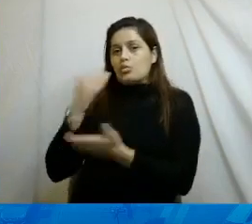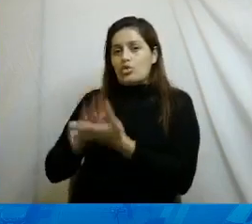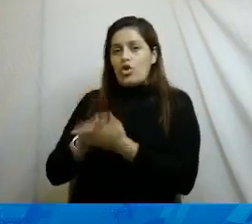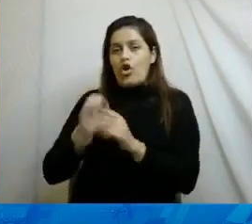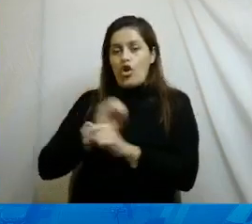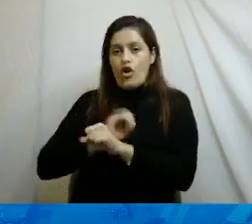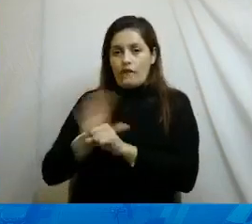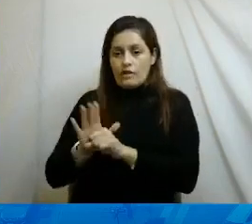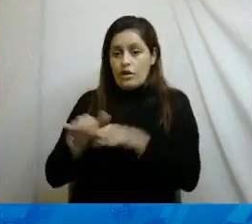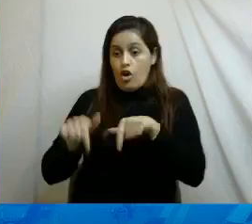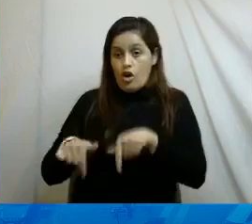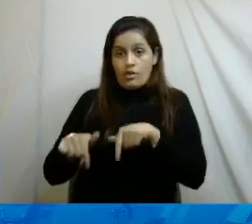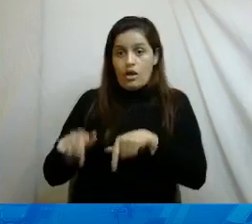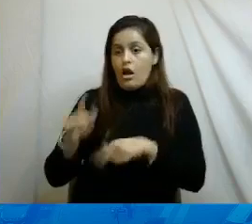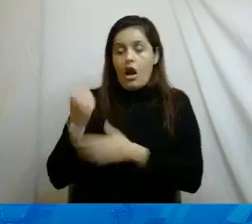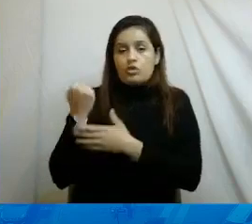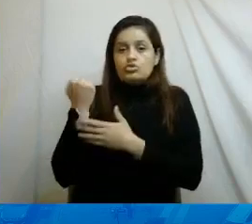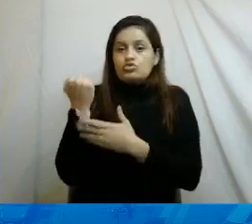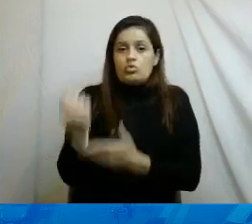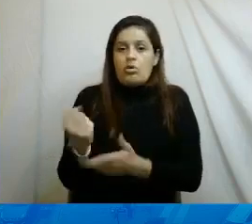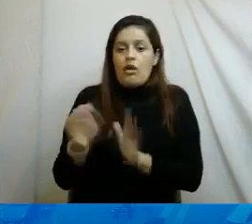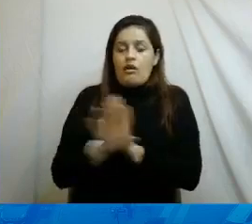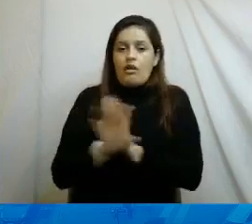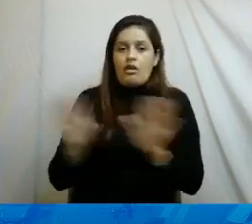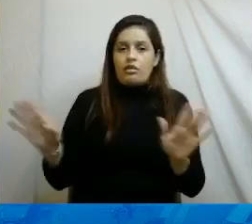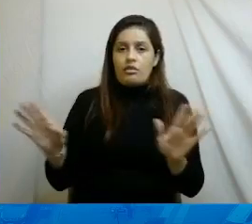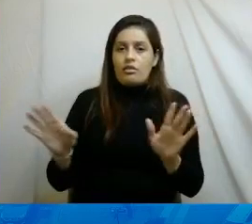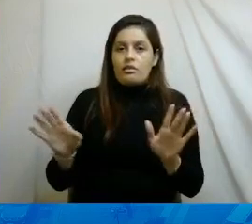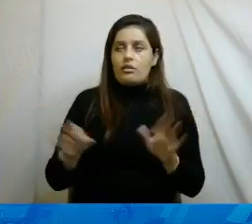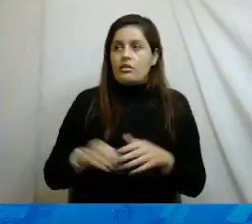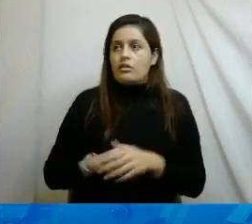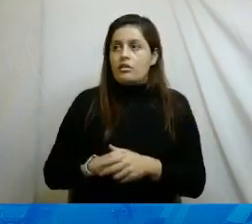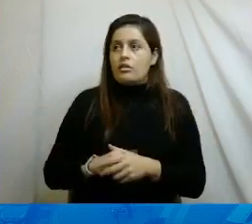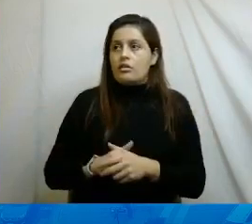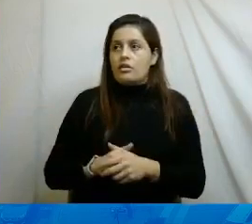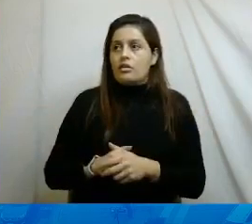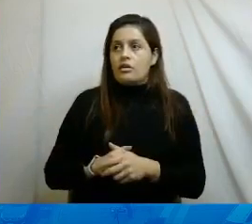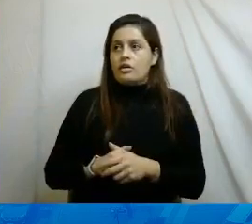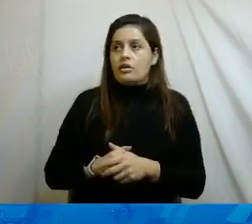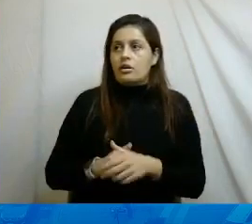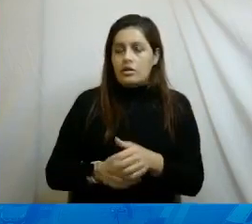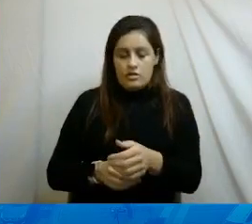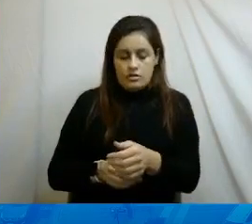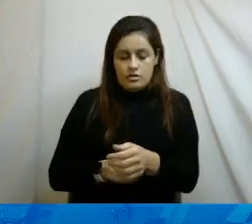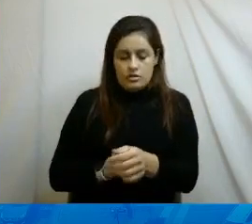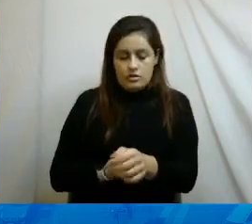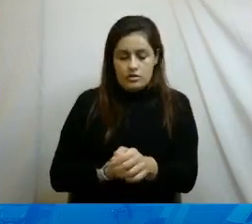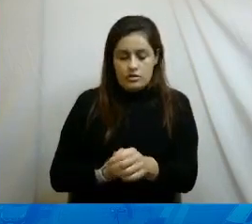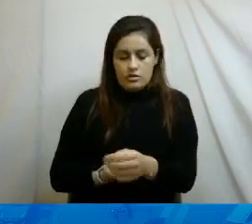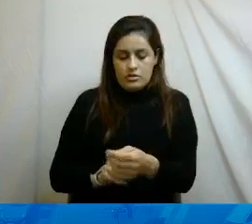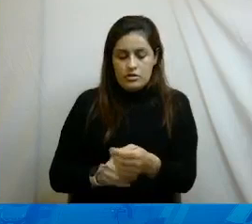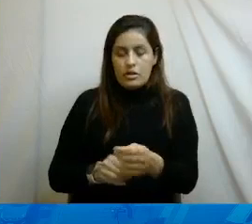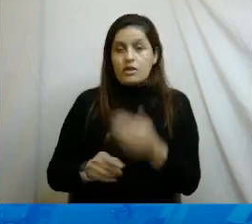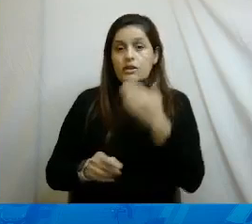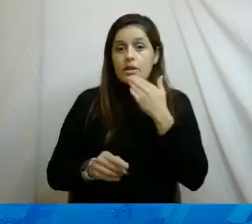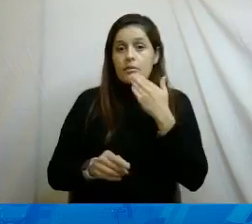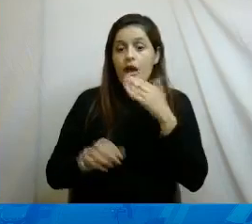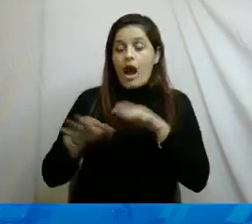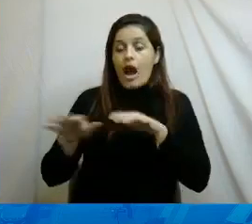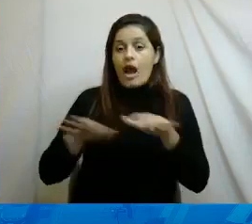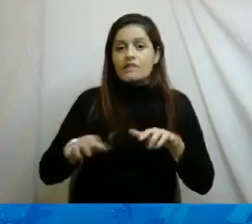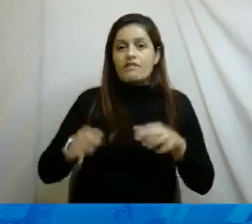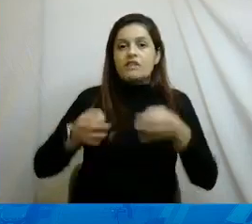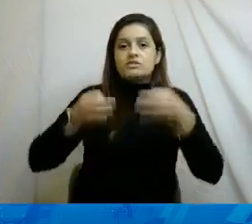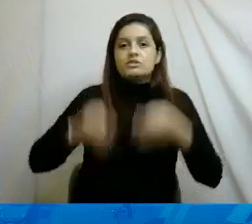deplorable, es que hasta el día de hoy no ha recibido ningún tipo de ayuda, ni siquiera en transporte. De hecho, ni siquiera se han podido hacer cargo de activar el seguro